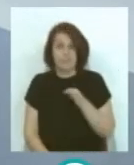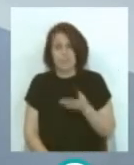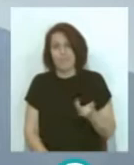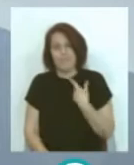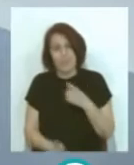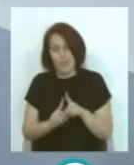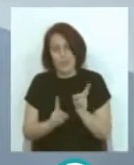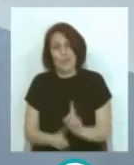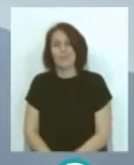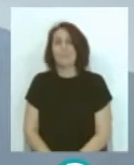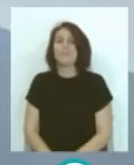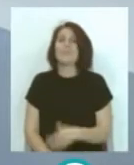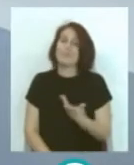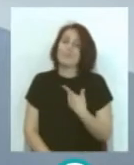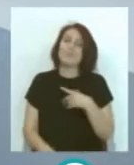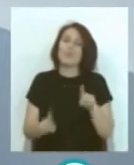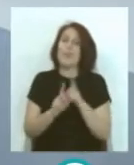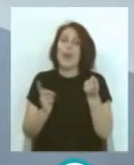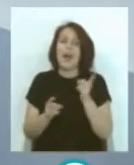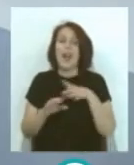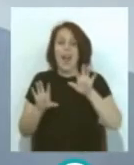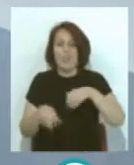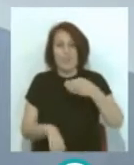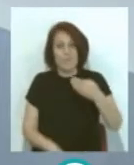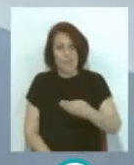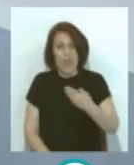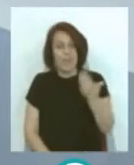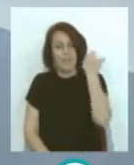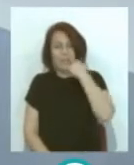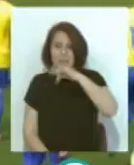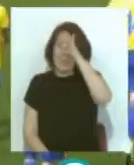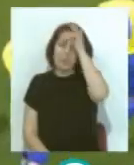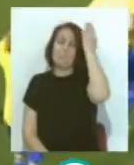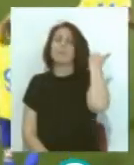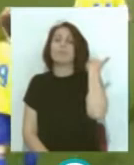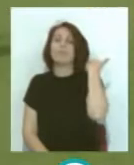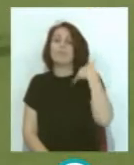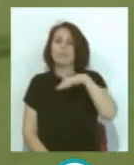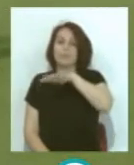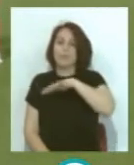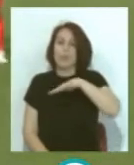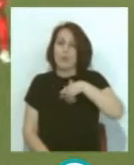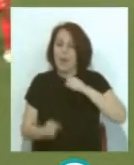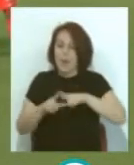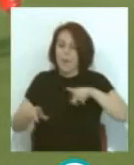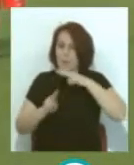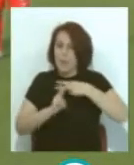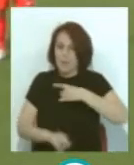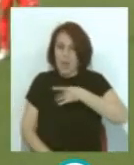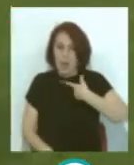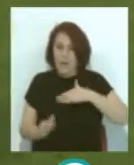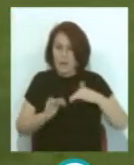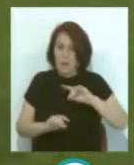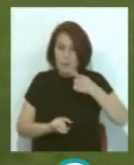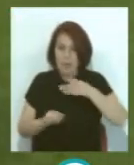igual. Tampoco dio igual el resultado del Cádiz B el pasado fin de semana en el campo Ramón Blanco, el primer partido